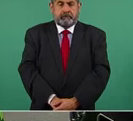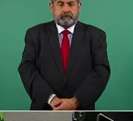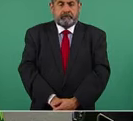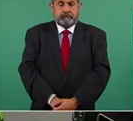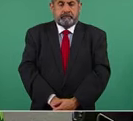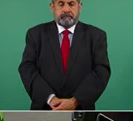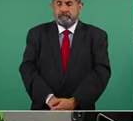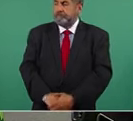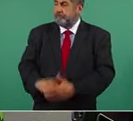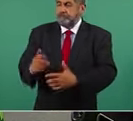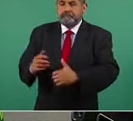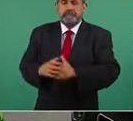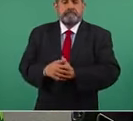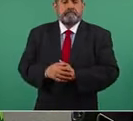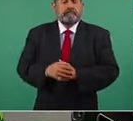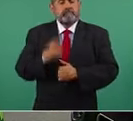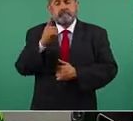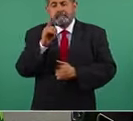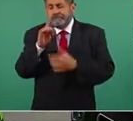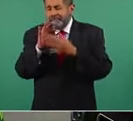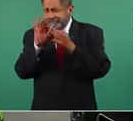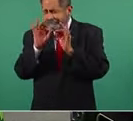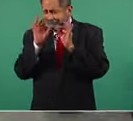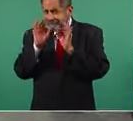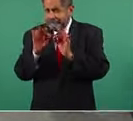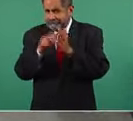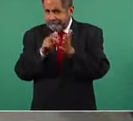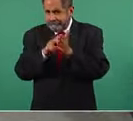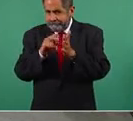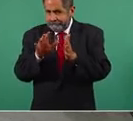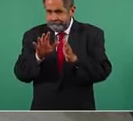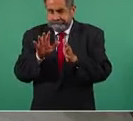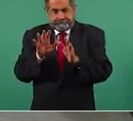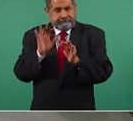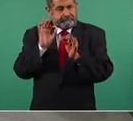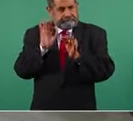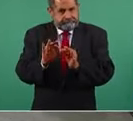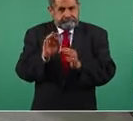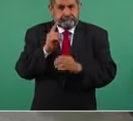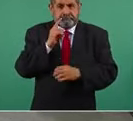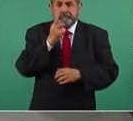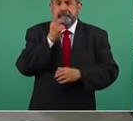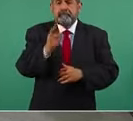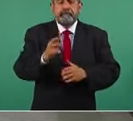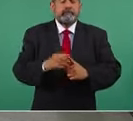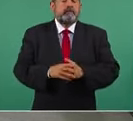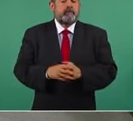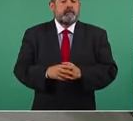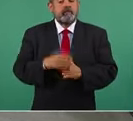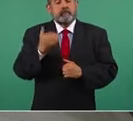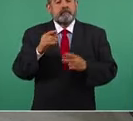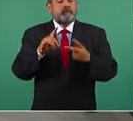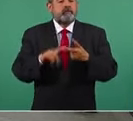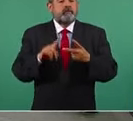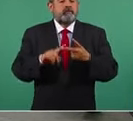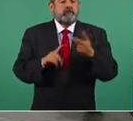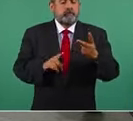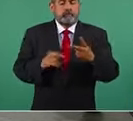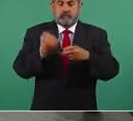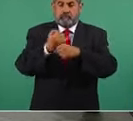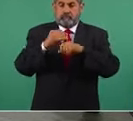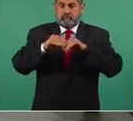Bueno, una precisión y una